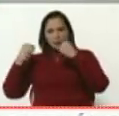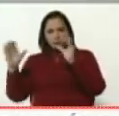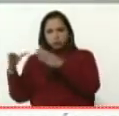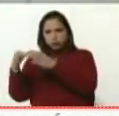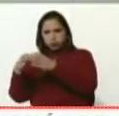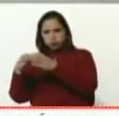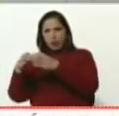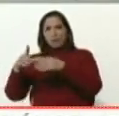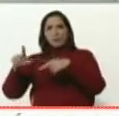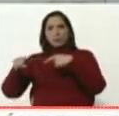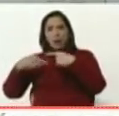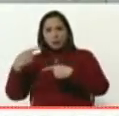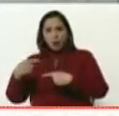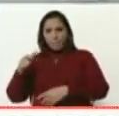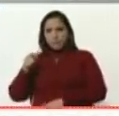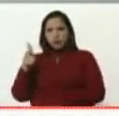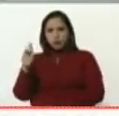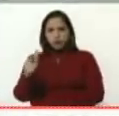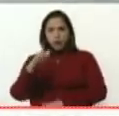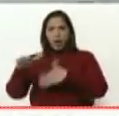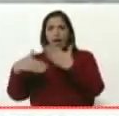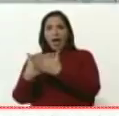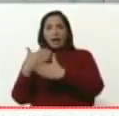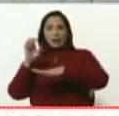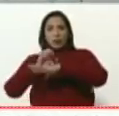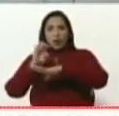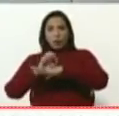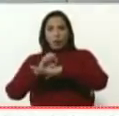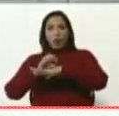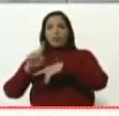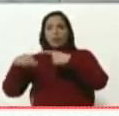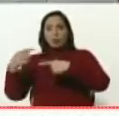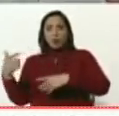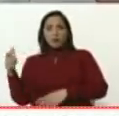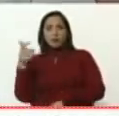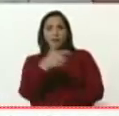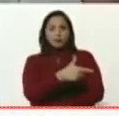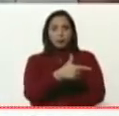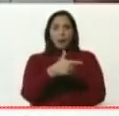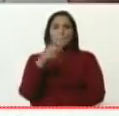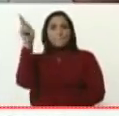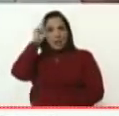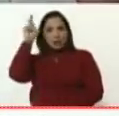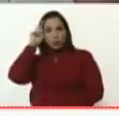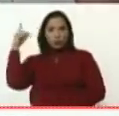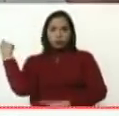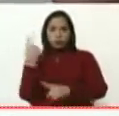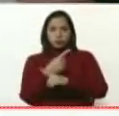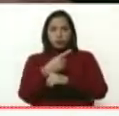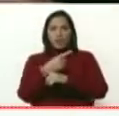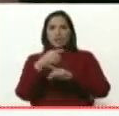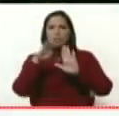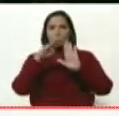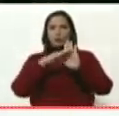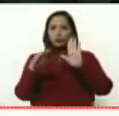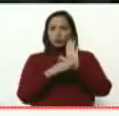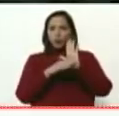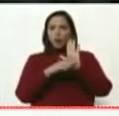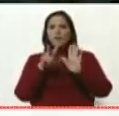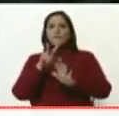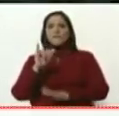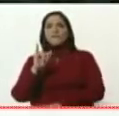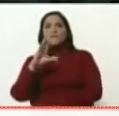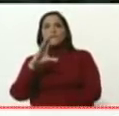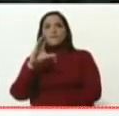atraviesan por tierra Ecuador, llegan a Perú, en Perú reciben instrucciones de Vilca Fernández, y Vilca Fernández es